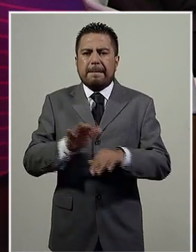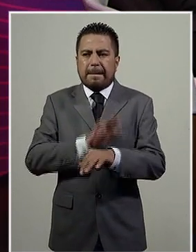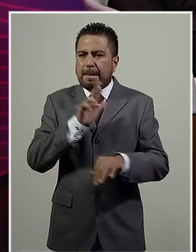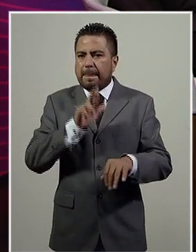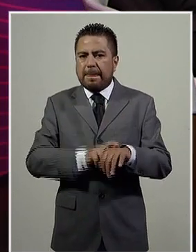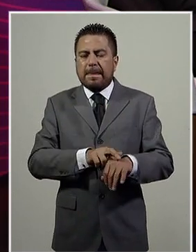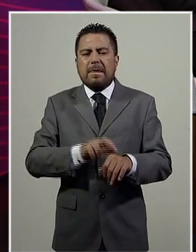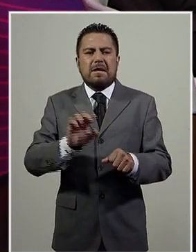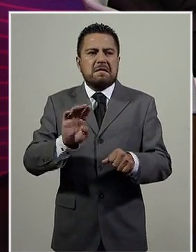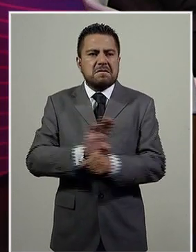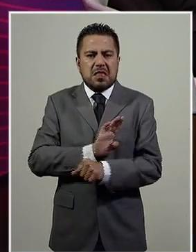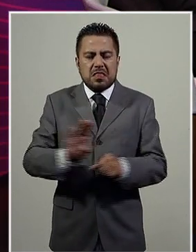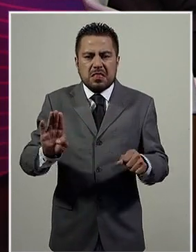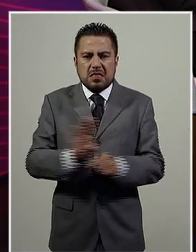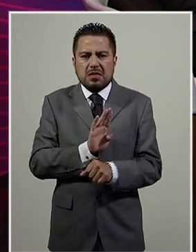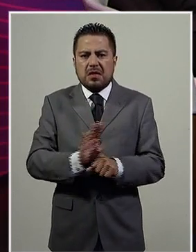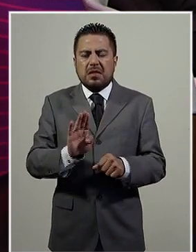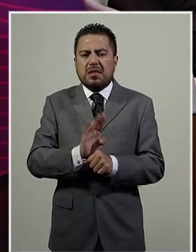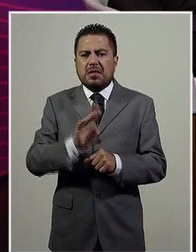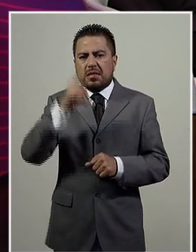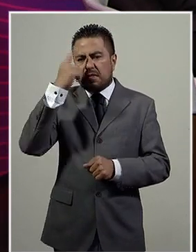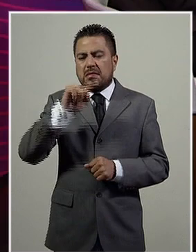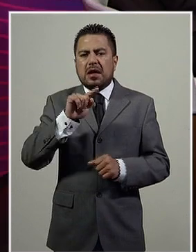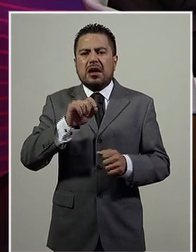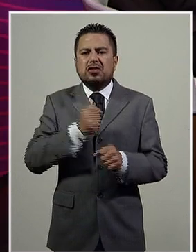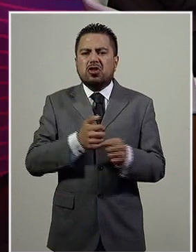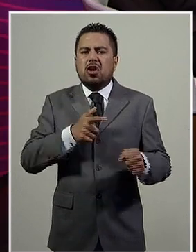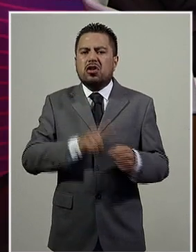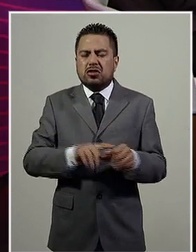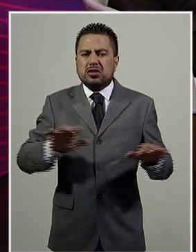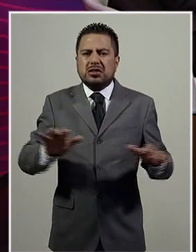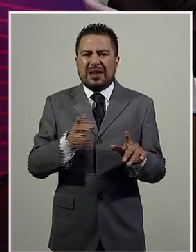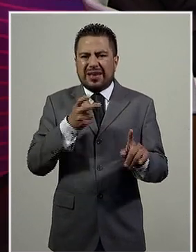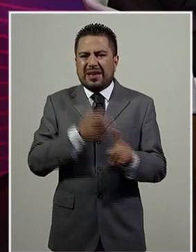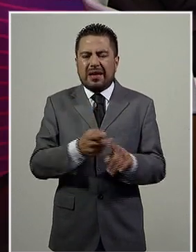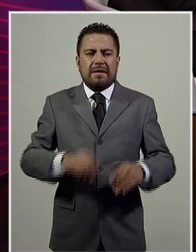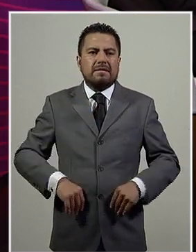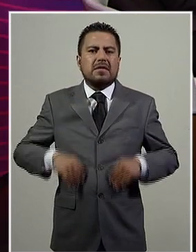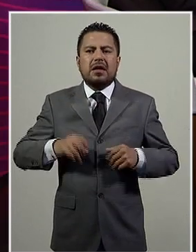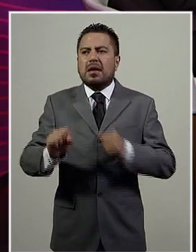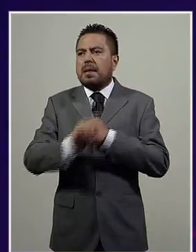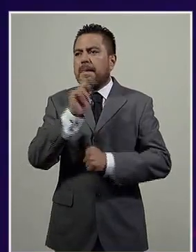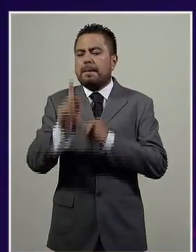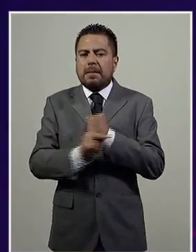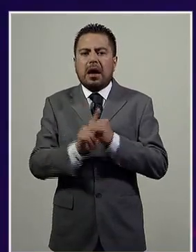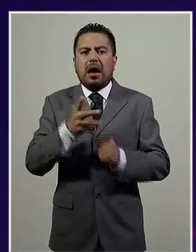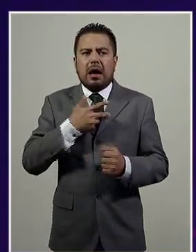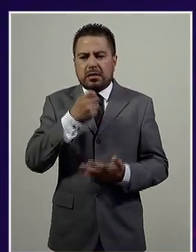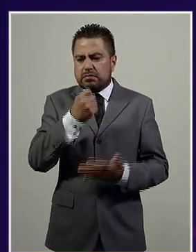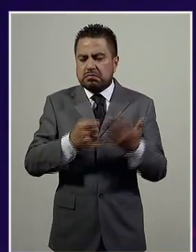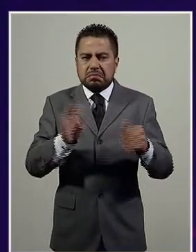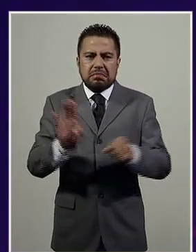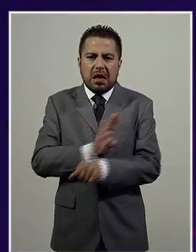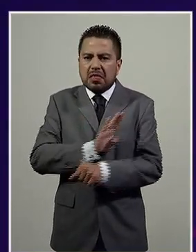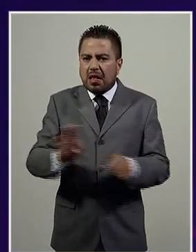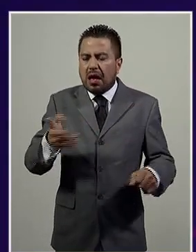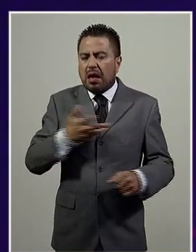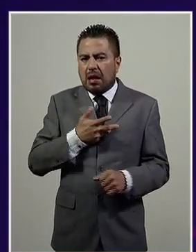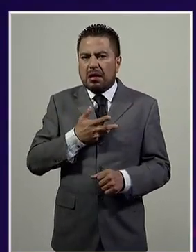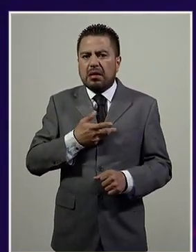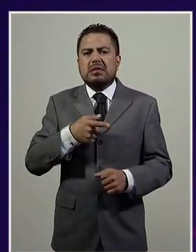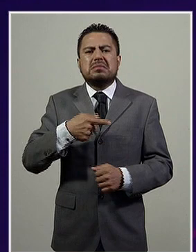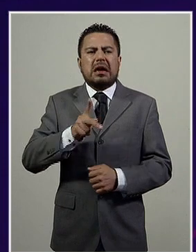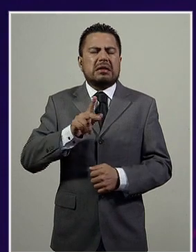muchas ventajas para la cohesión social. Vivir en un país laico tiene muchas ventajas. Y